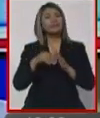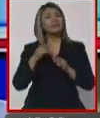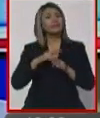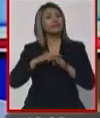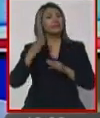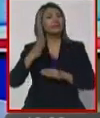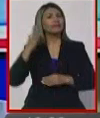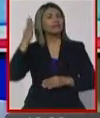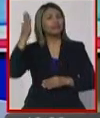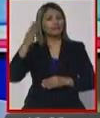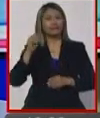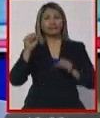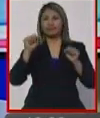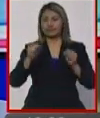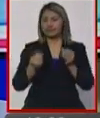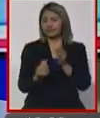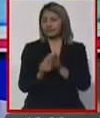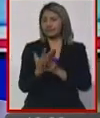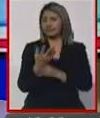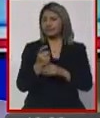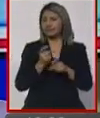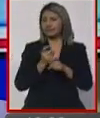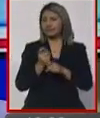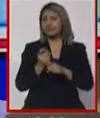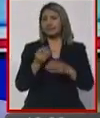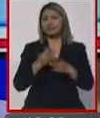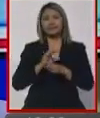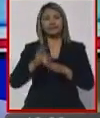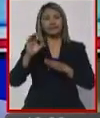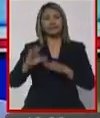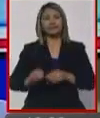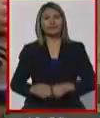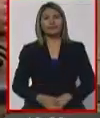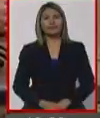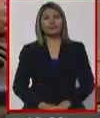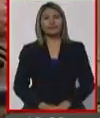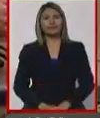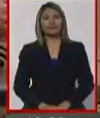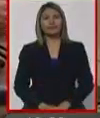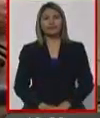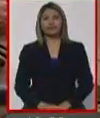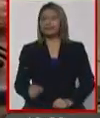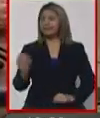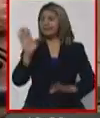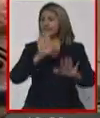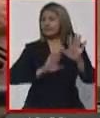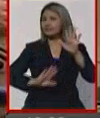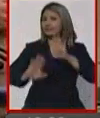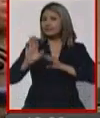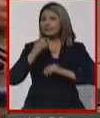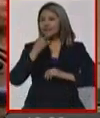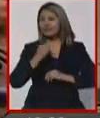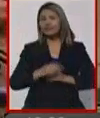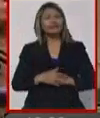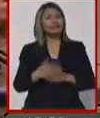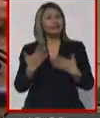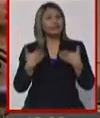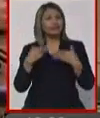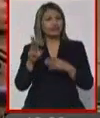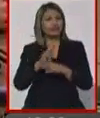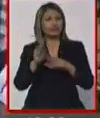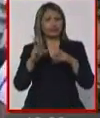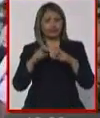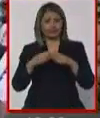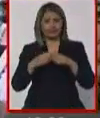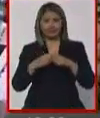incidencia, pero en un futuro podría generar un perjuicio completamente. preocupados. Así aseguran encontrarse el ministro